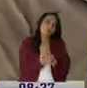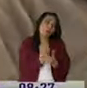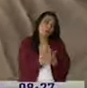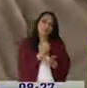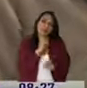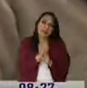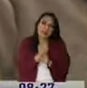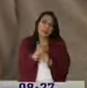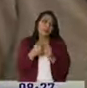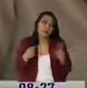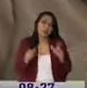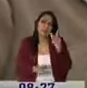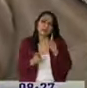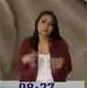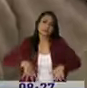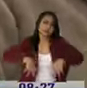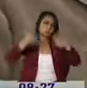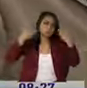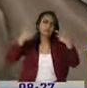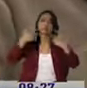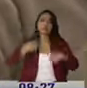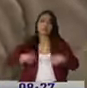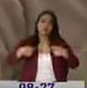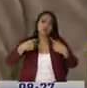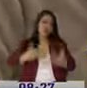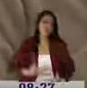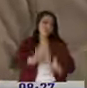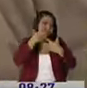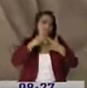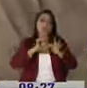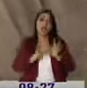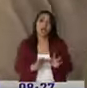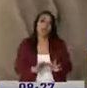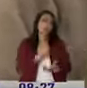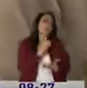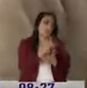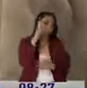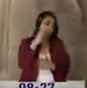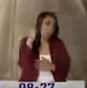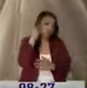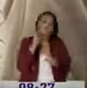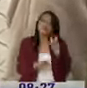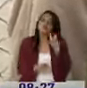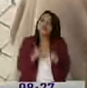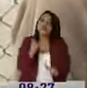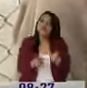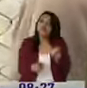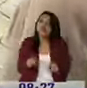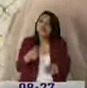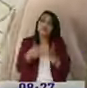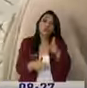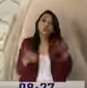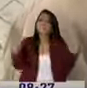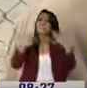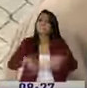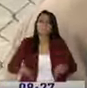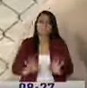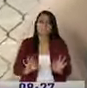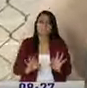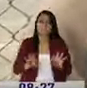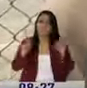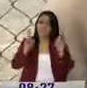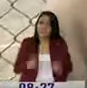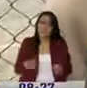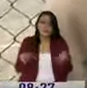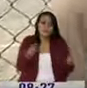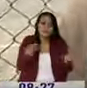molesta con toda esta basura que vivimos aquí en la parroquia de Calderón. Es problema de que esto no se va a terminar mientras no se haga el